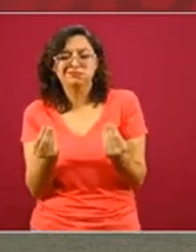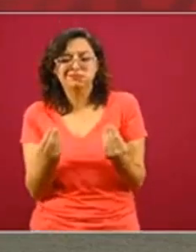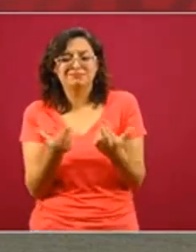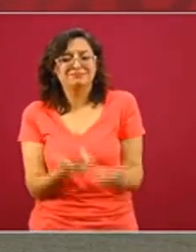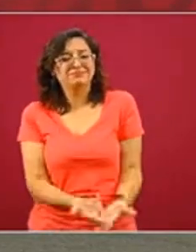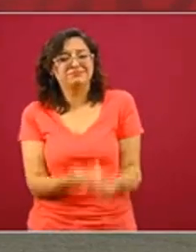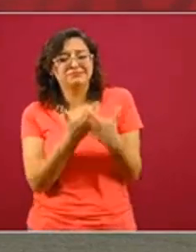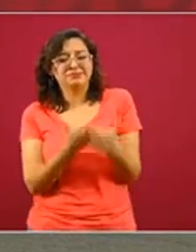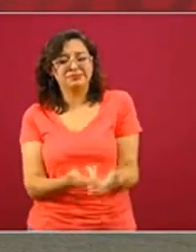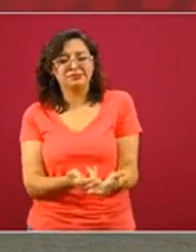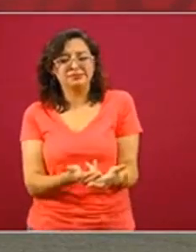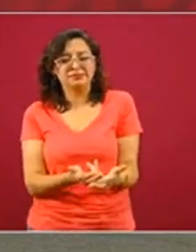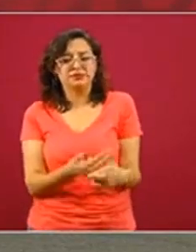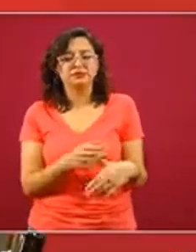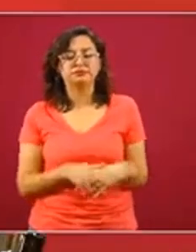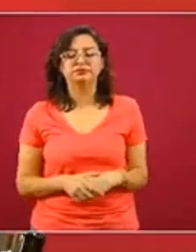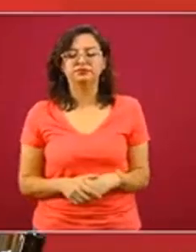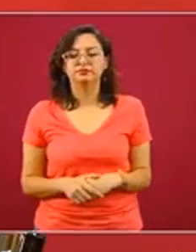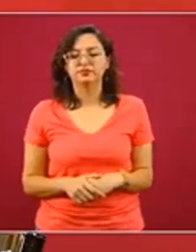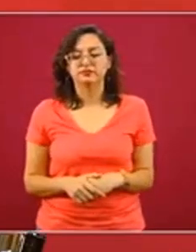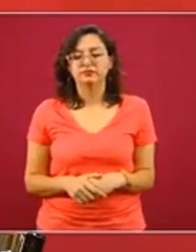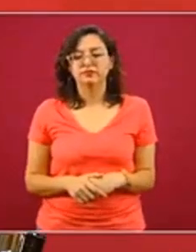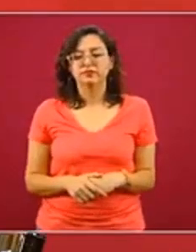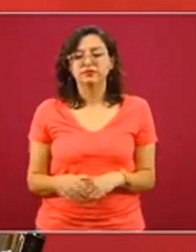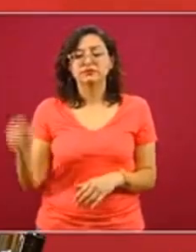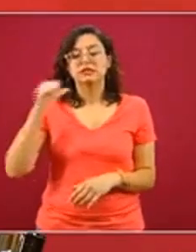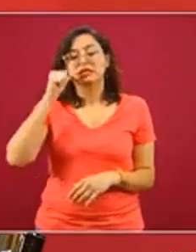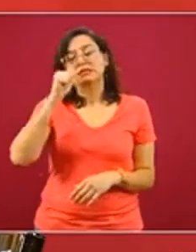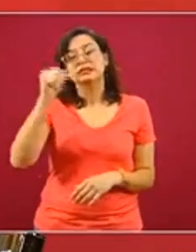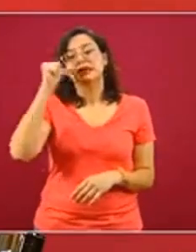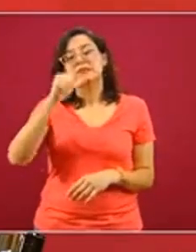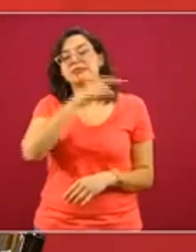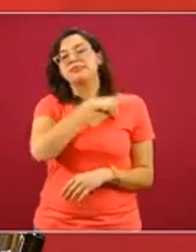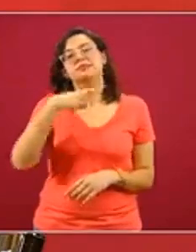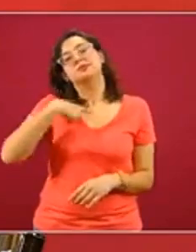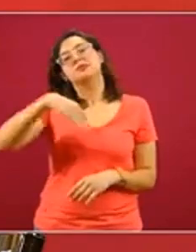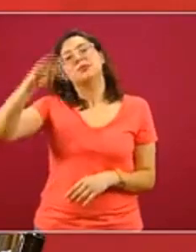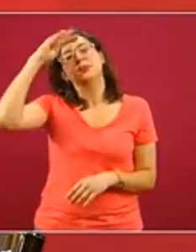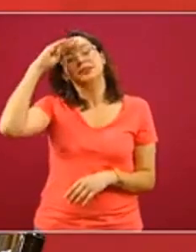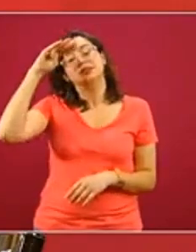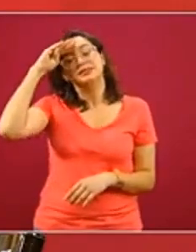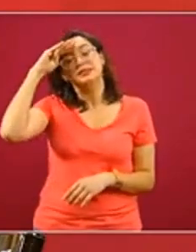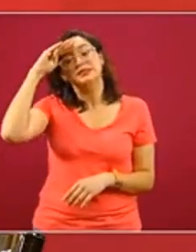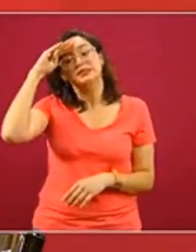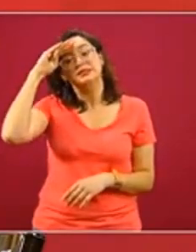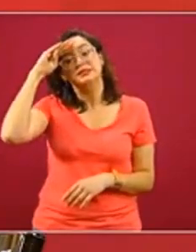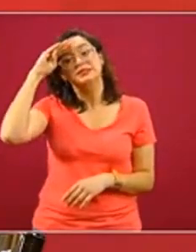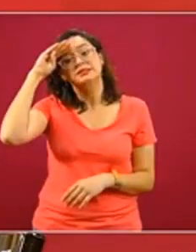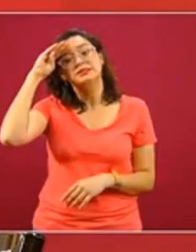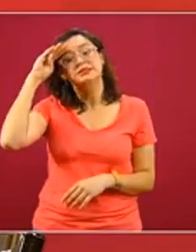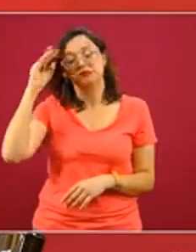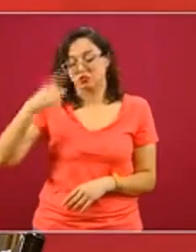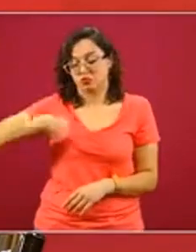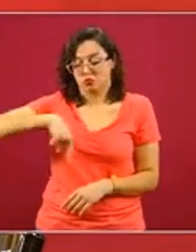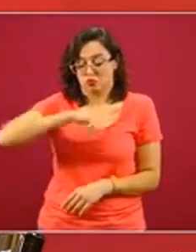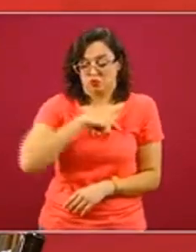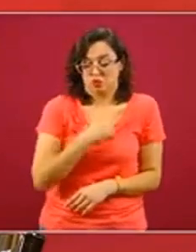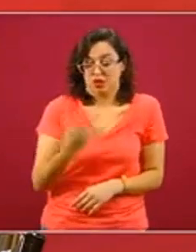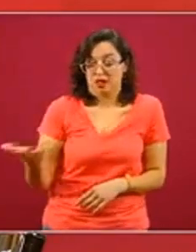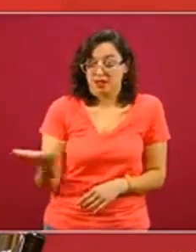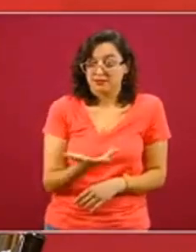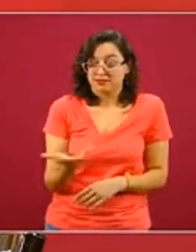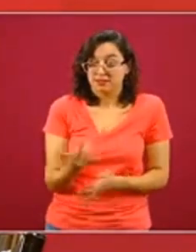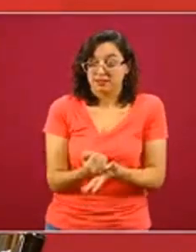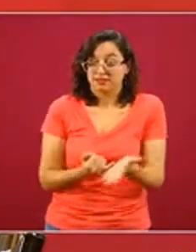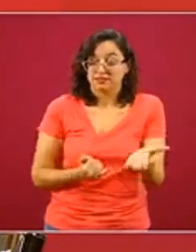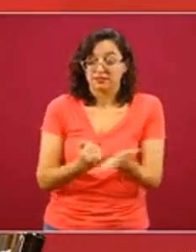repertorio. En todo momento hay que tener conciencia de que nuestro actuar se basa en la